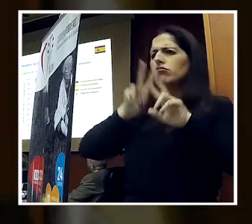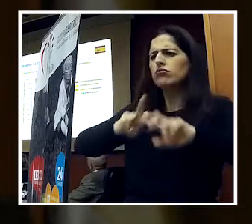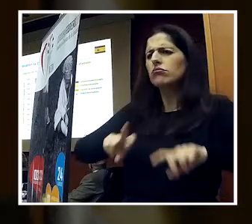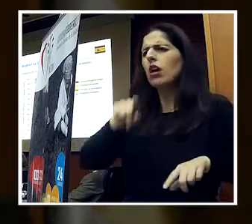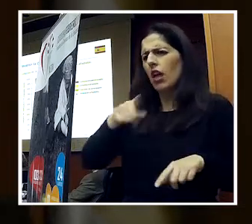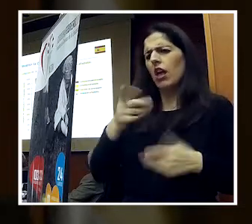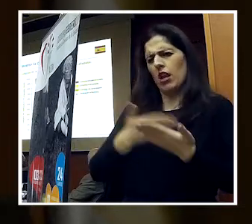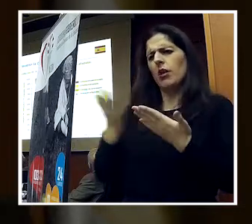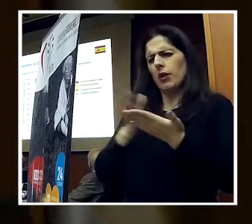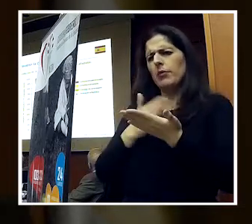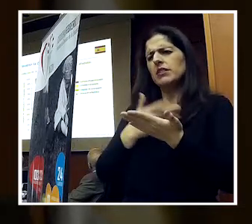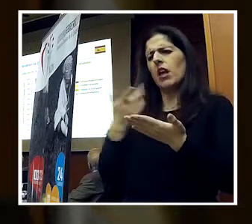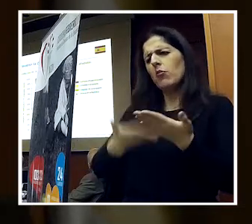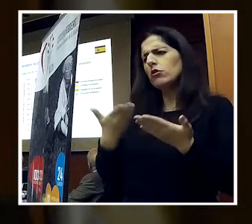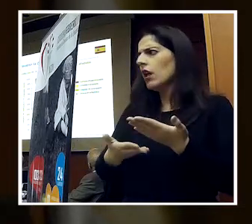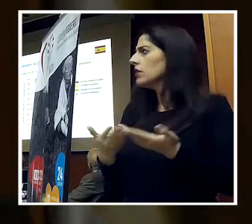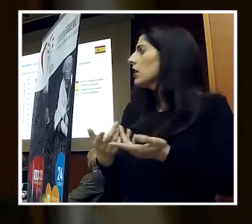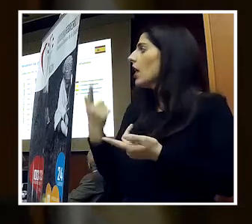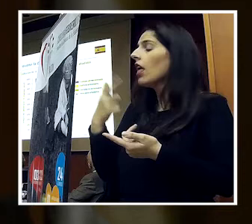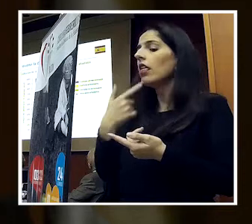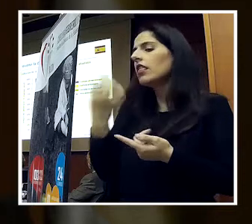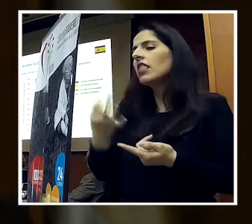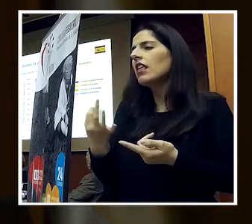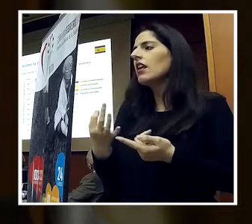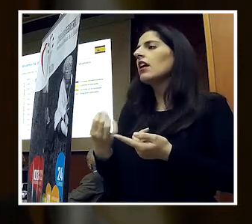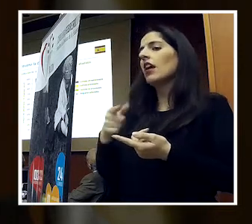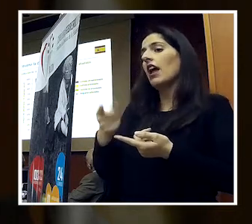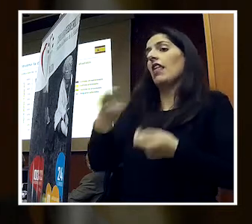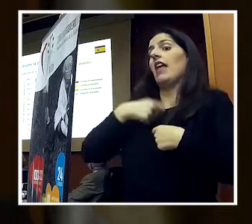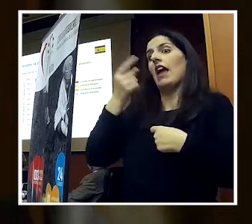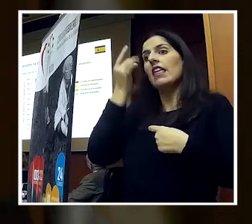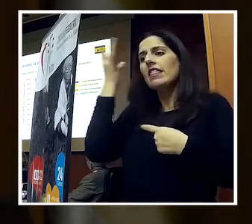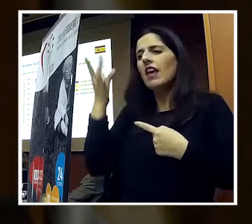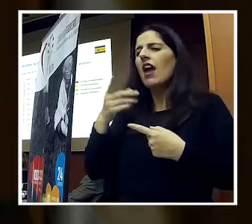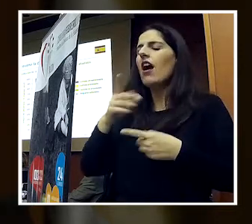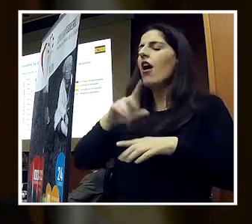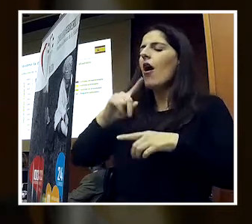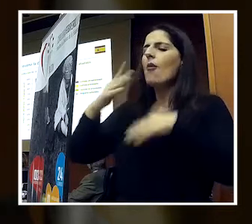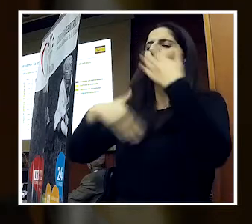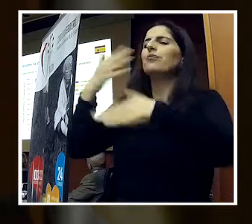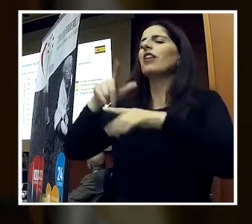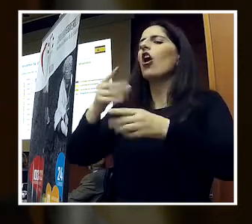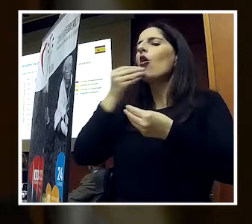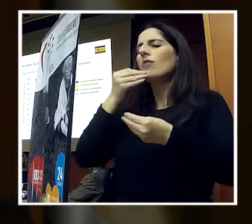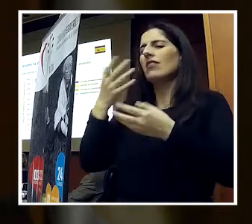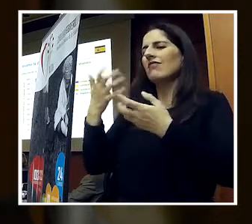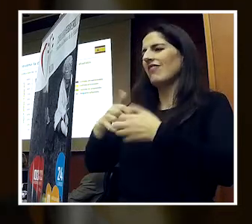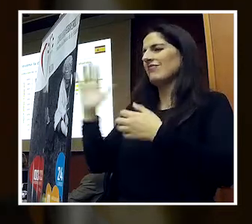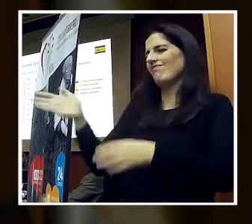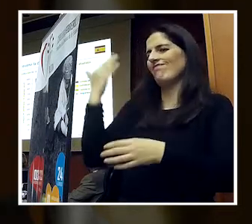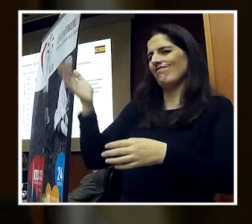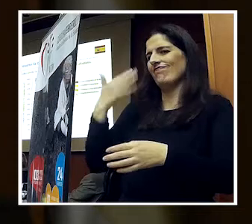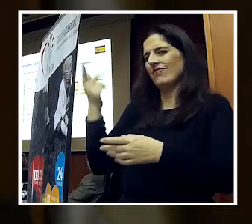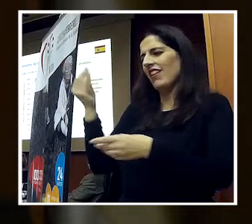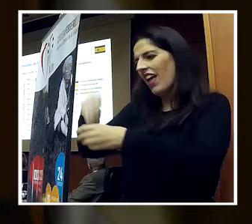de prestigio, nos da una idea, ¿no? La evolución de la comida procesada que decía el profesor Martín Rebo también, y los